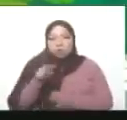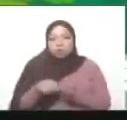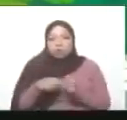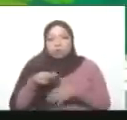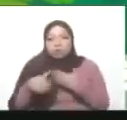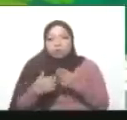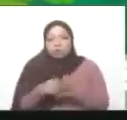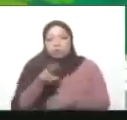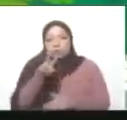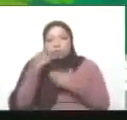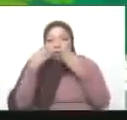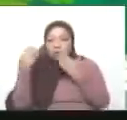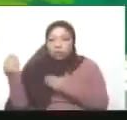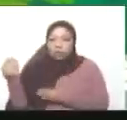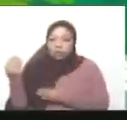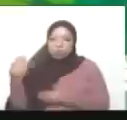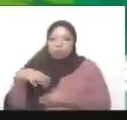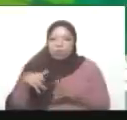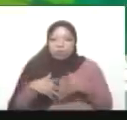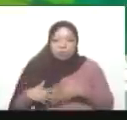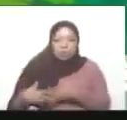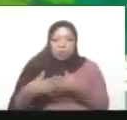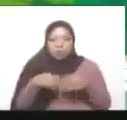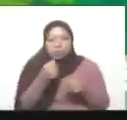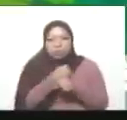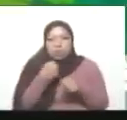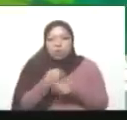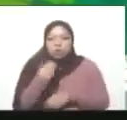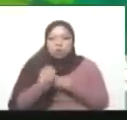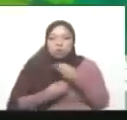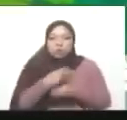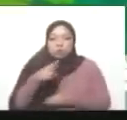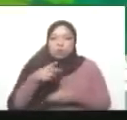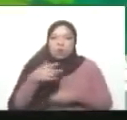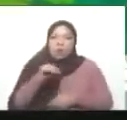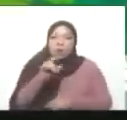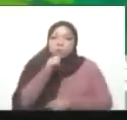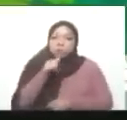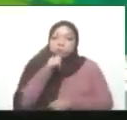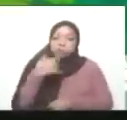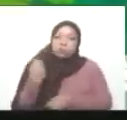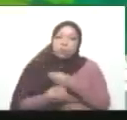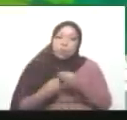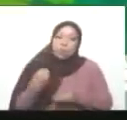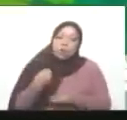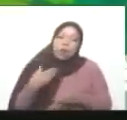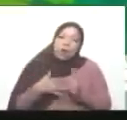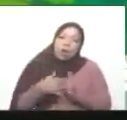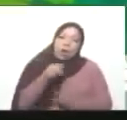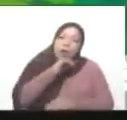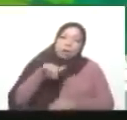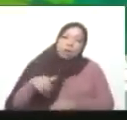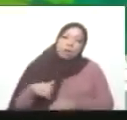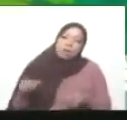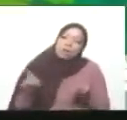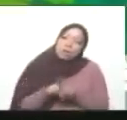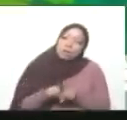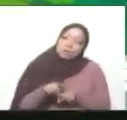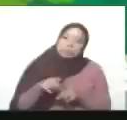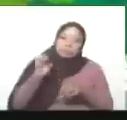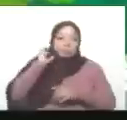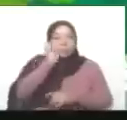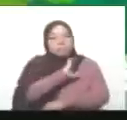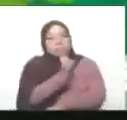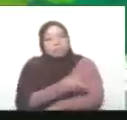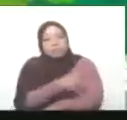de 2019 Estados Unidos declaró a Guyana territorio estratégico por las grandes riquezas naturales minerales y energéticas